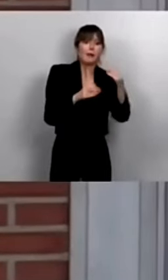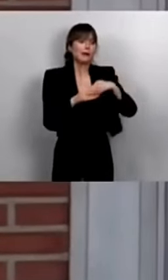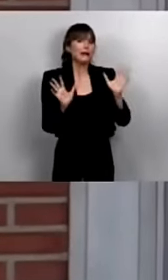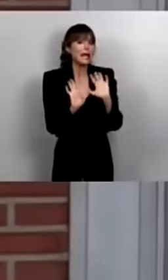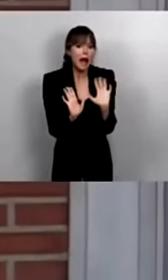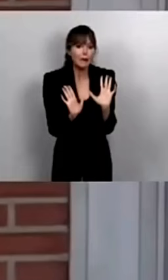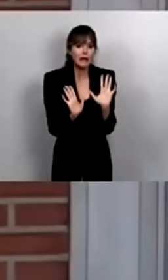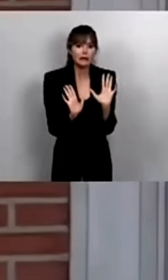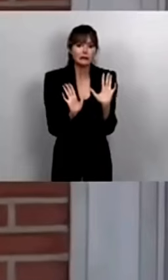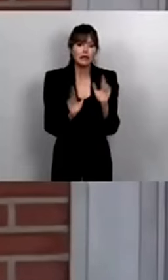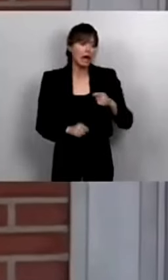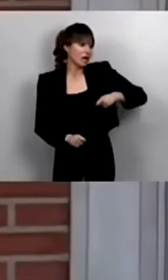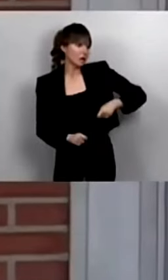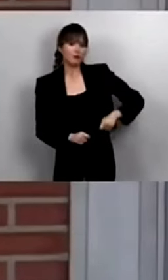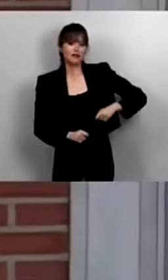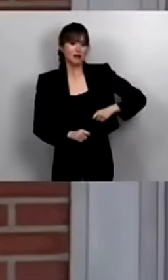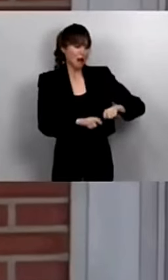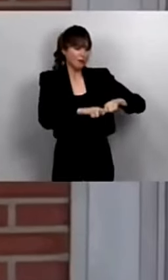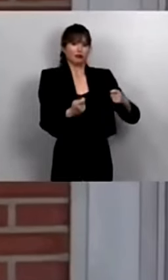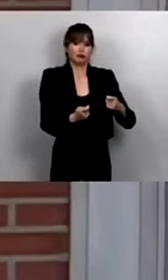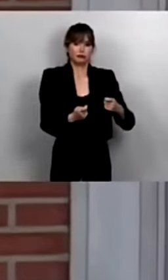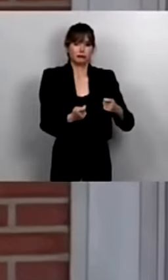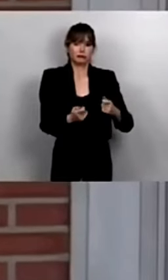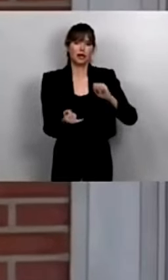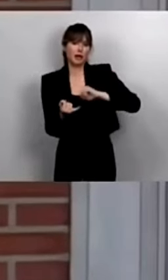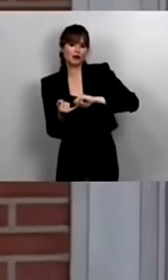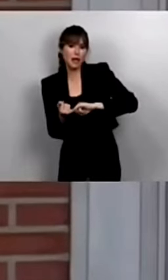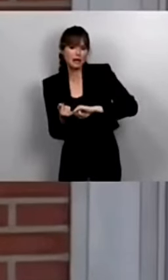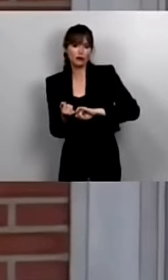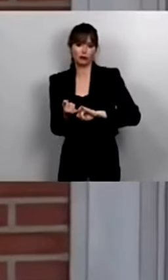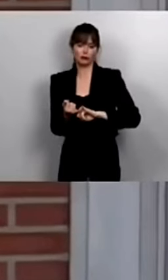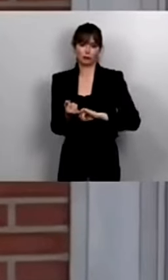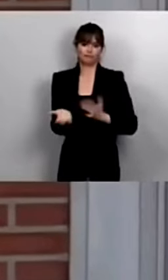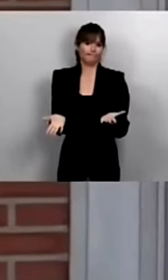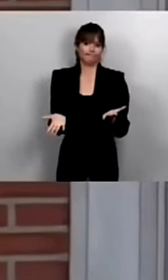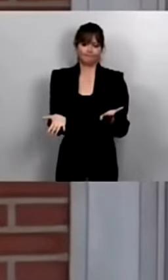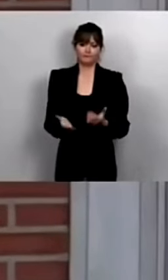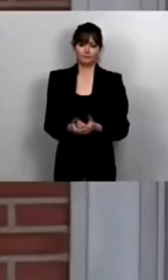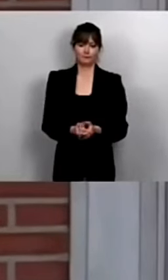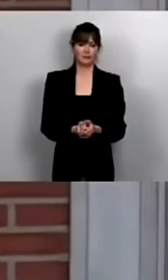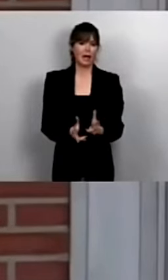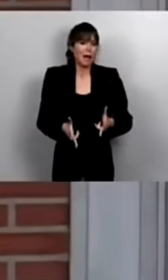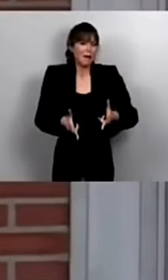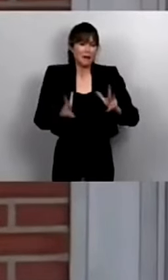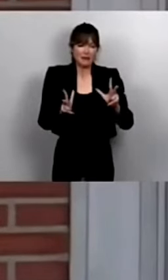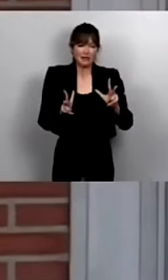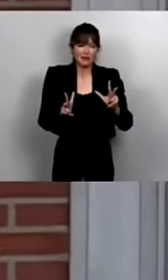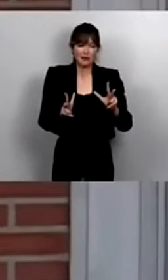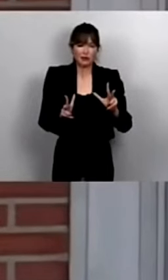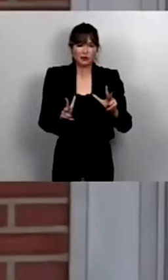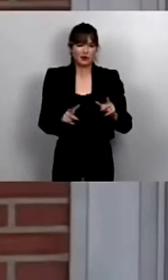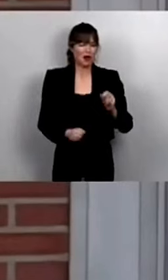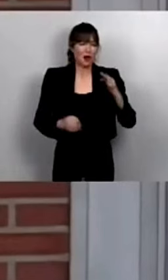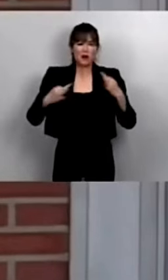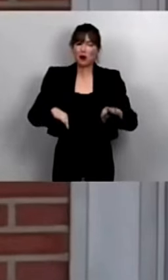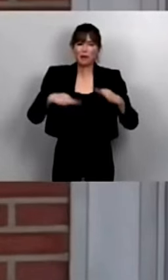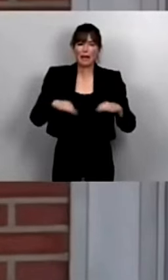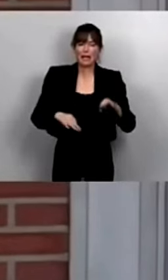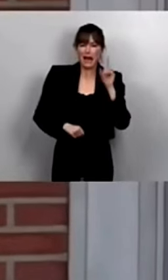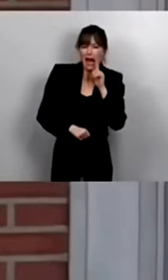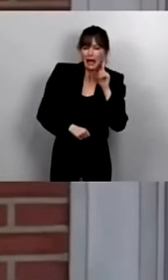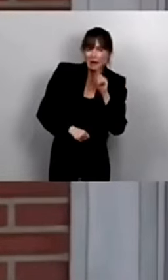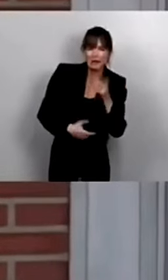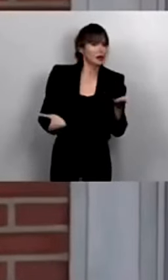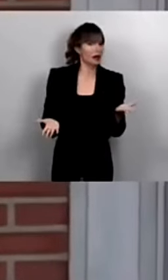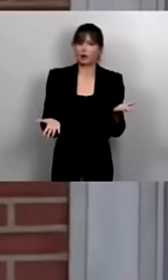una hogueilla en la piscina de Cocún, un chino viejo, un chino. Y una china así de grande la china, así de grande. La